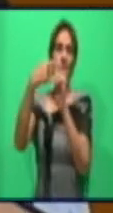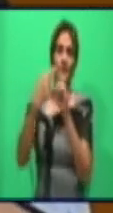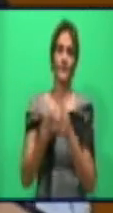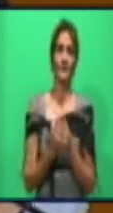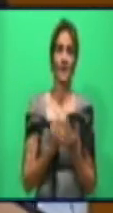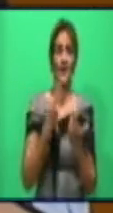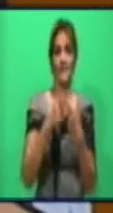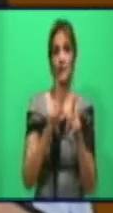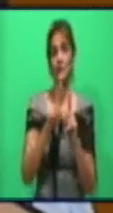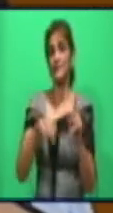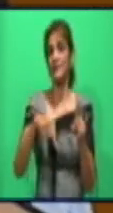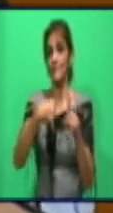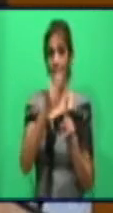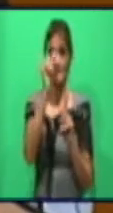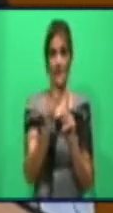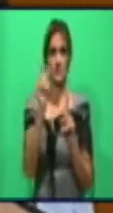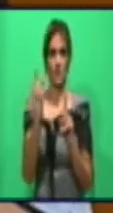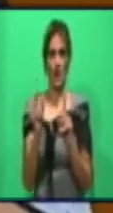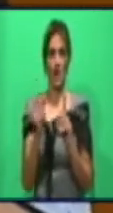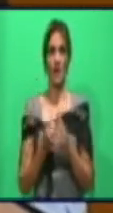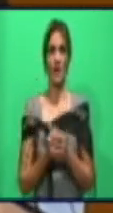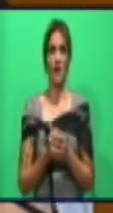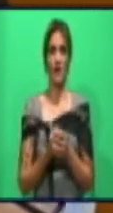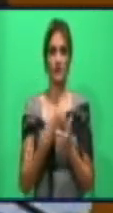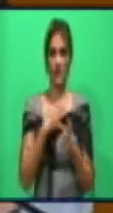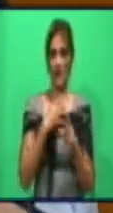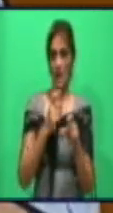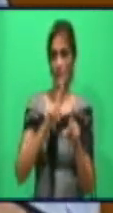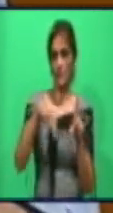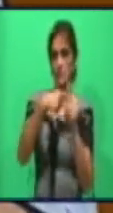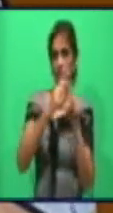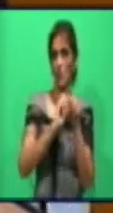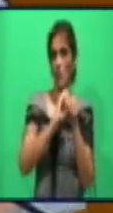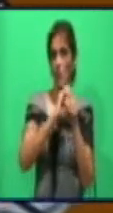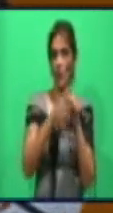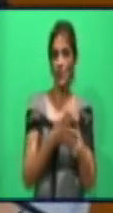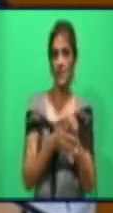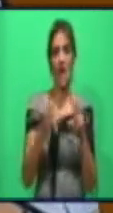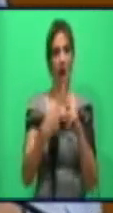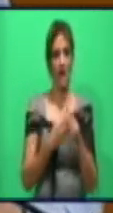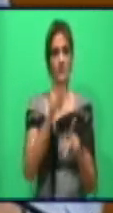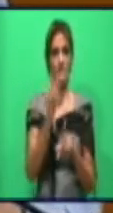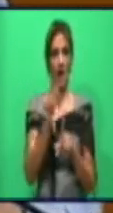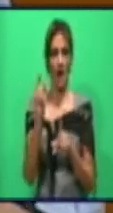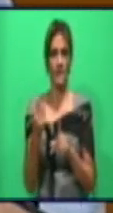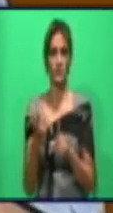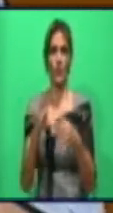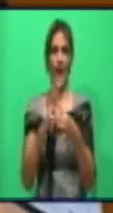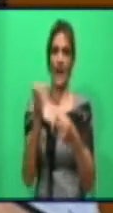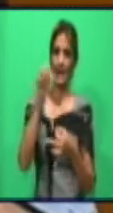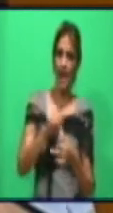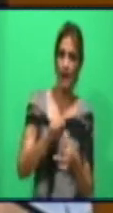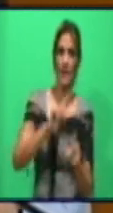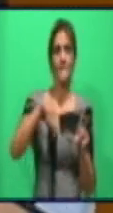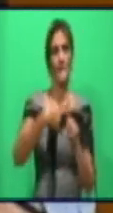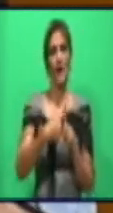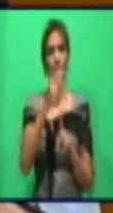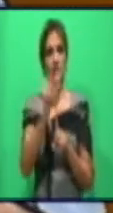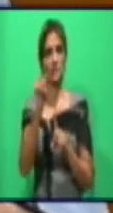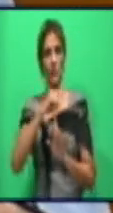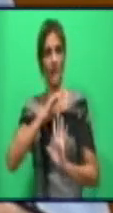de más casos hay más casos hay más pacientes graves y hay más fallecidos por tanto la